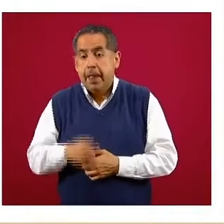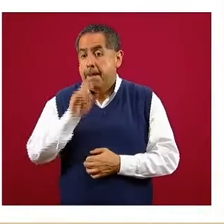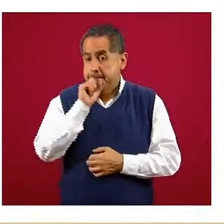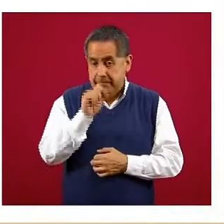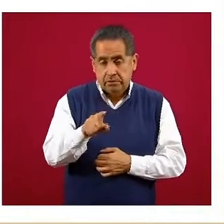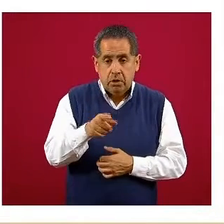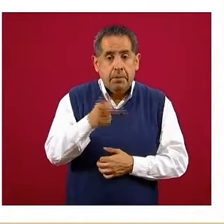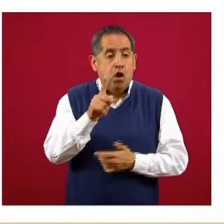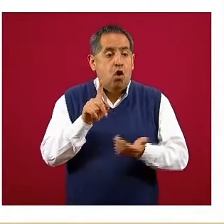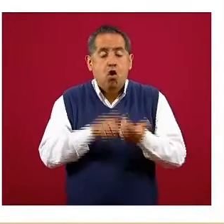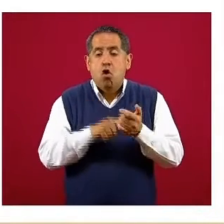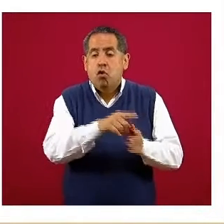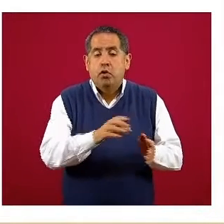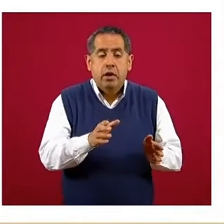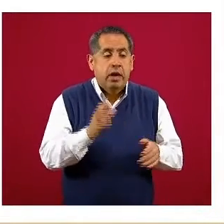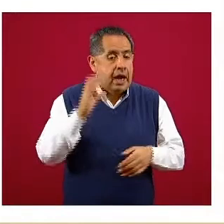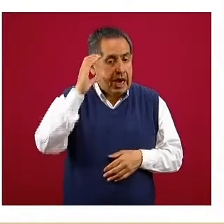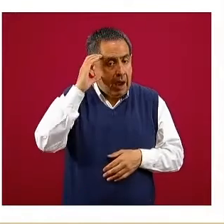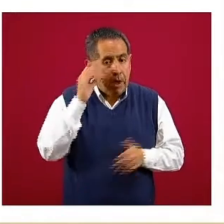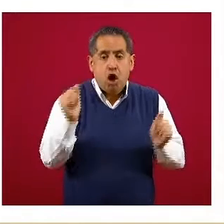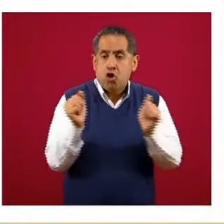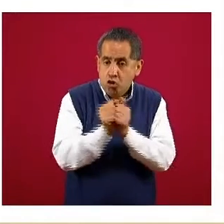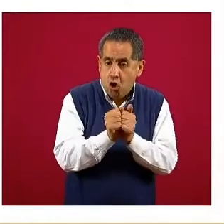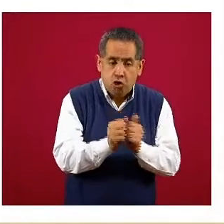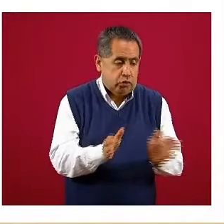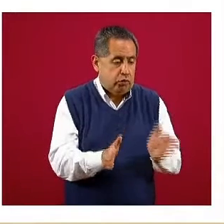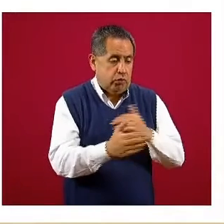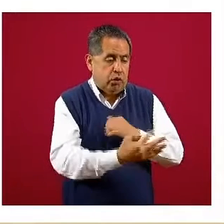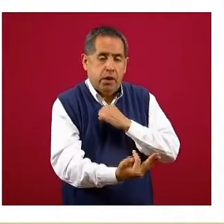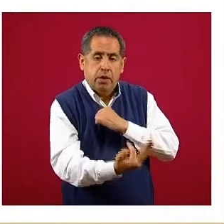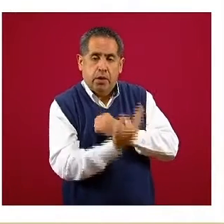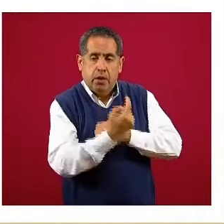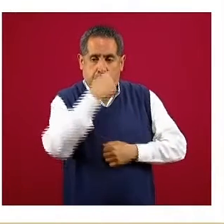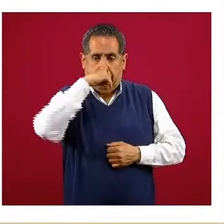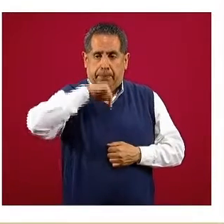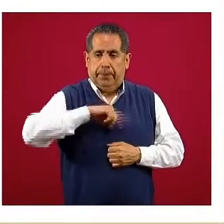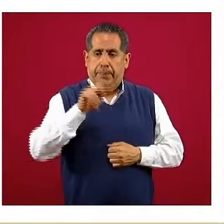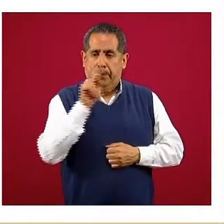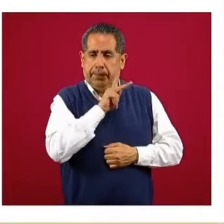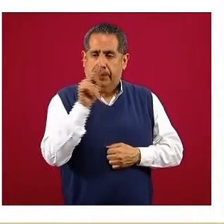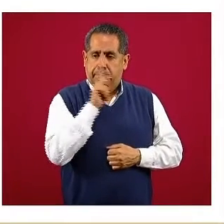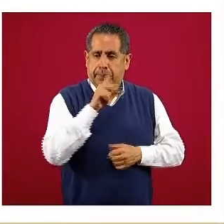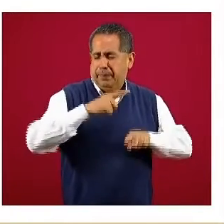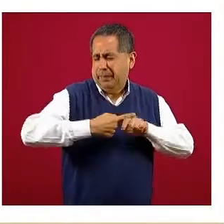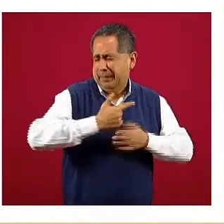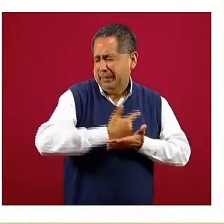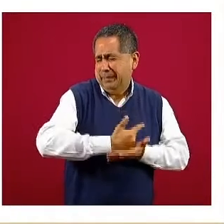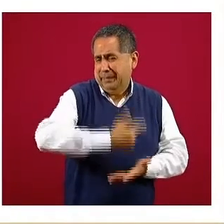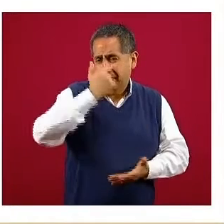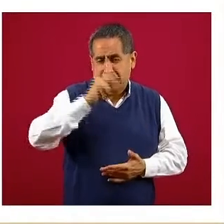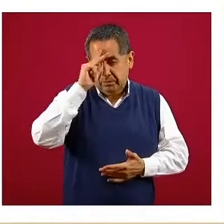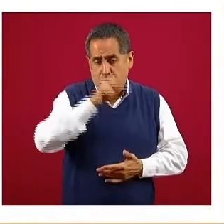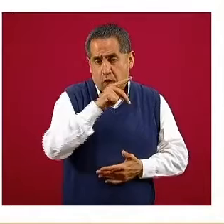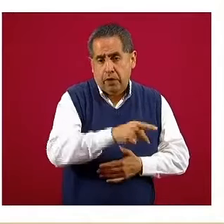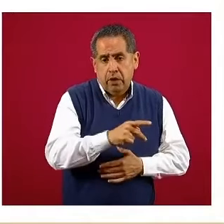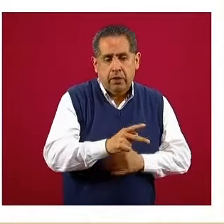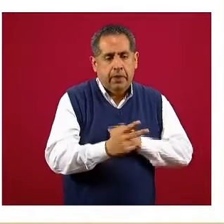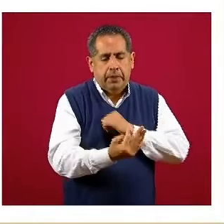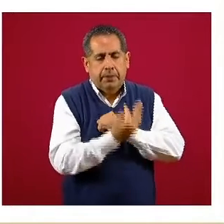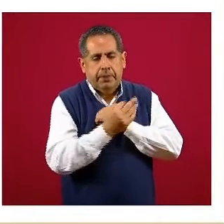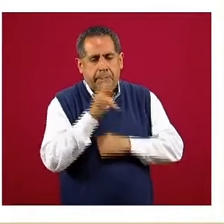de COVID en México y entraremos al detalle en Puebla. Aquí vemos la curva epidémica semanal en donde se ven los casos que